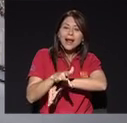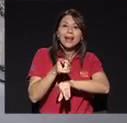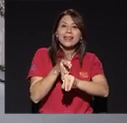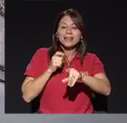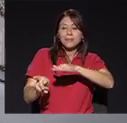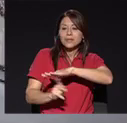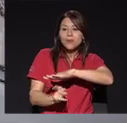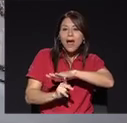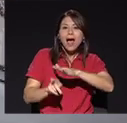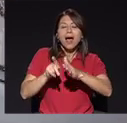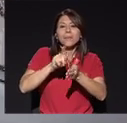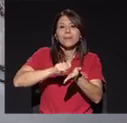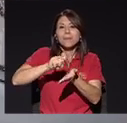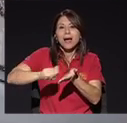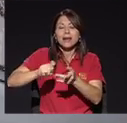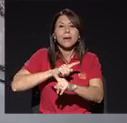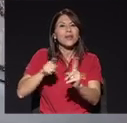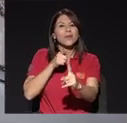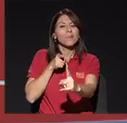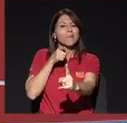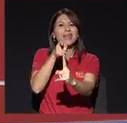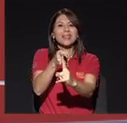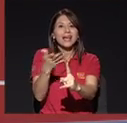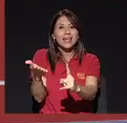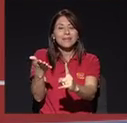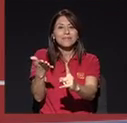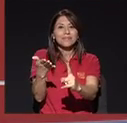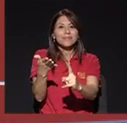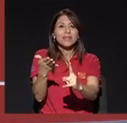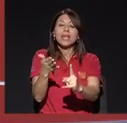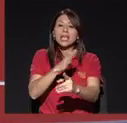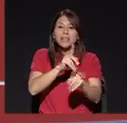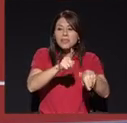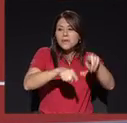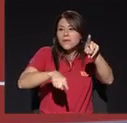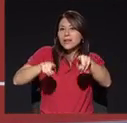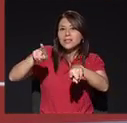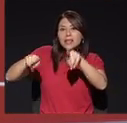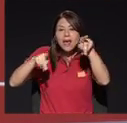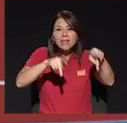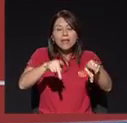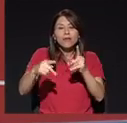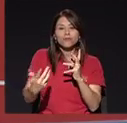de preescolar, primaria. Pero la meta es una convivencia en diversidad, un